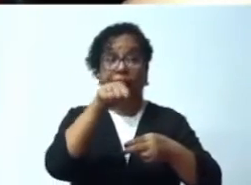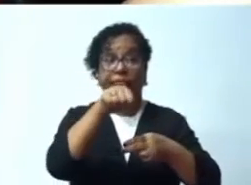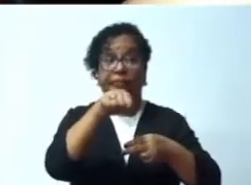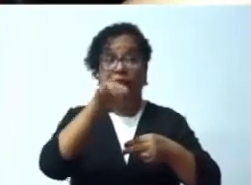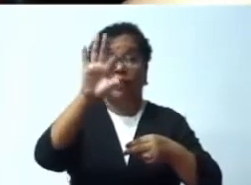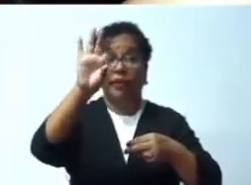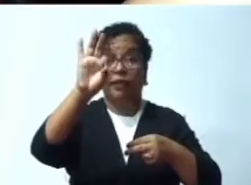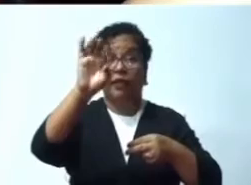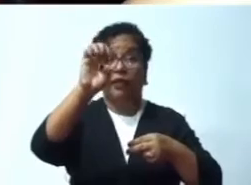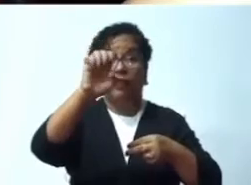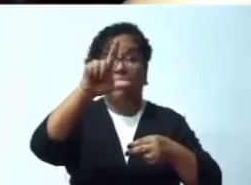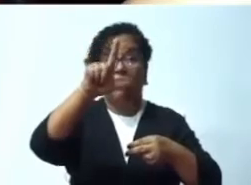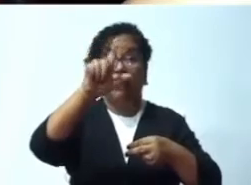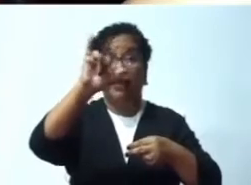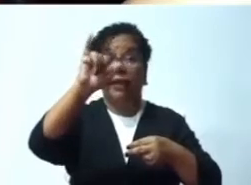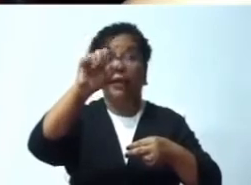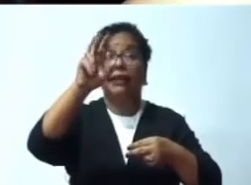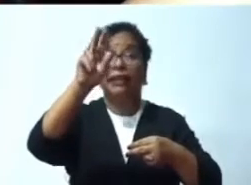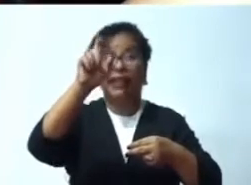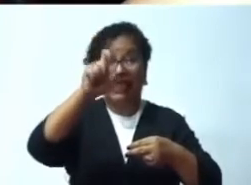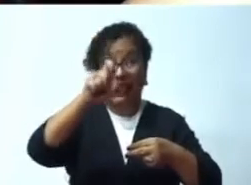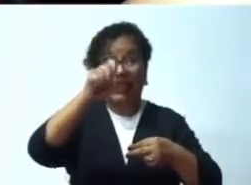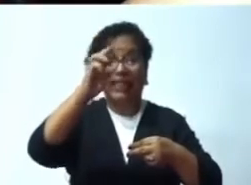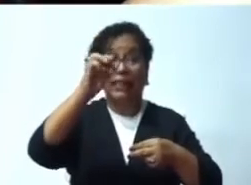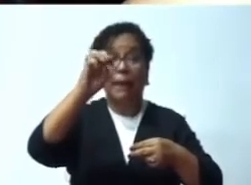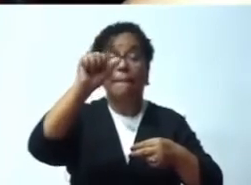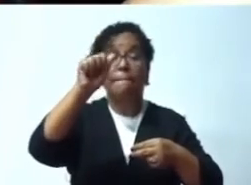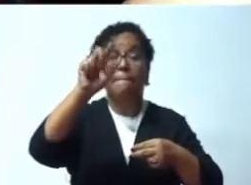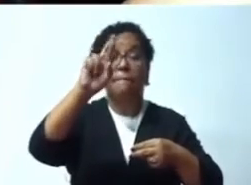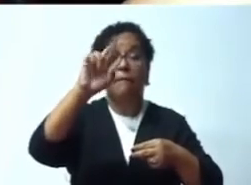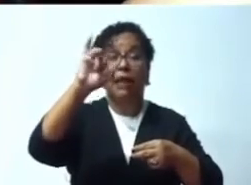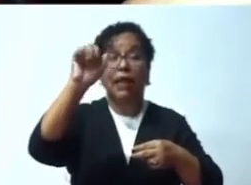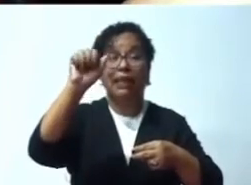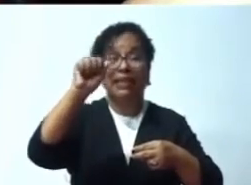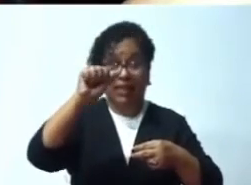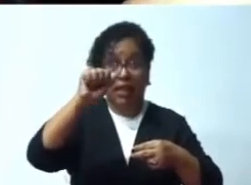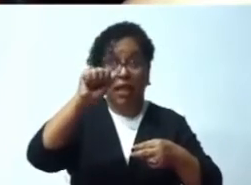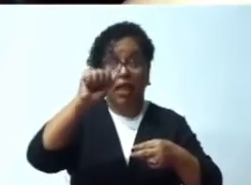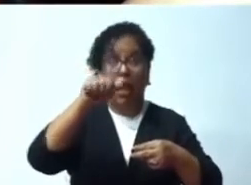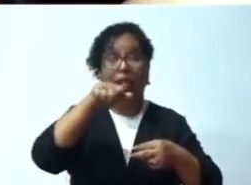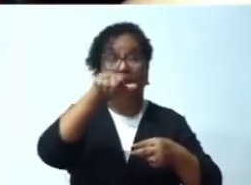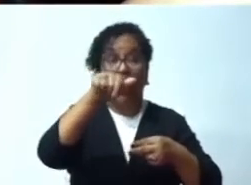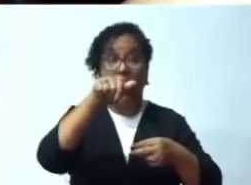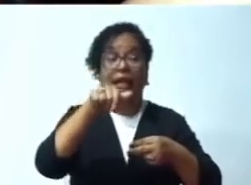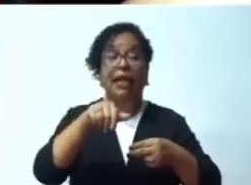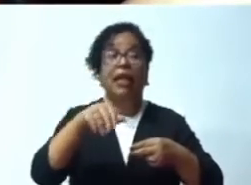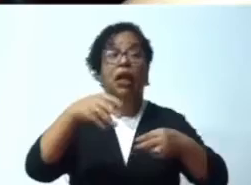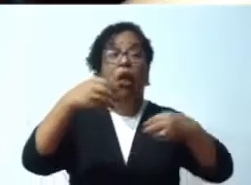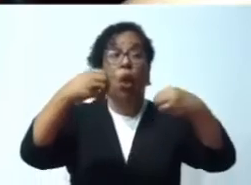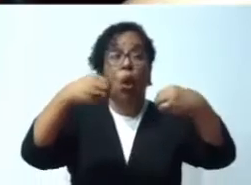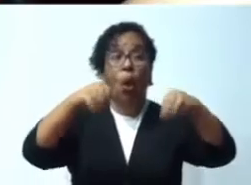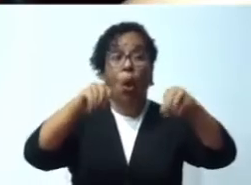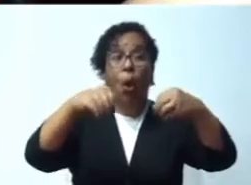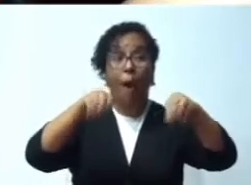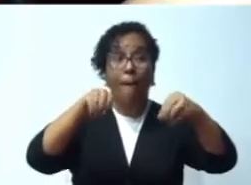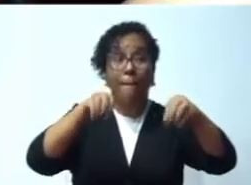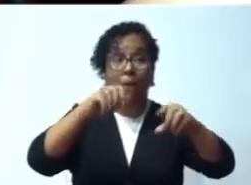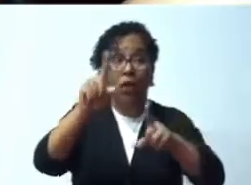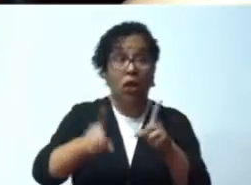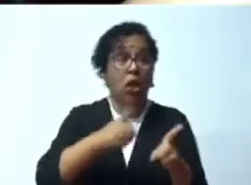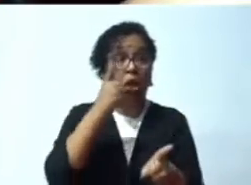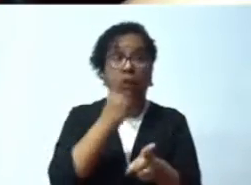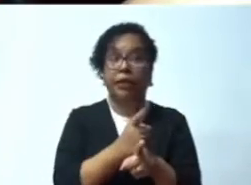Félix María Tejada compró eso irregular, 2000, y tiene papeles